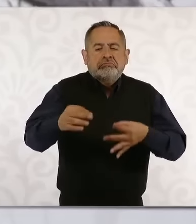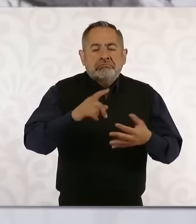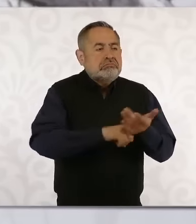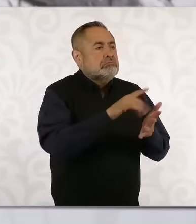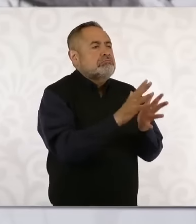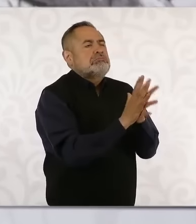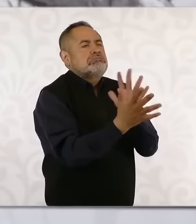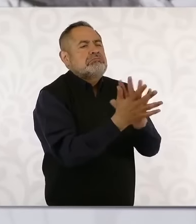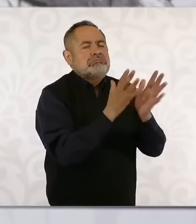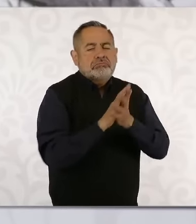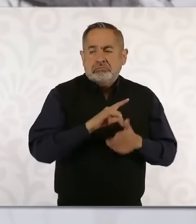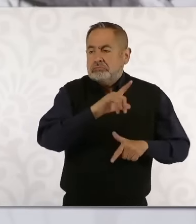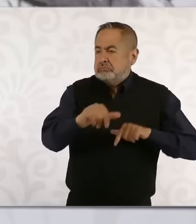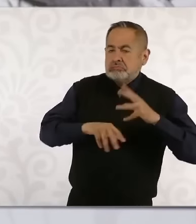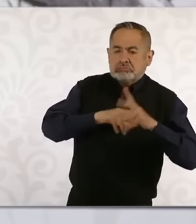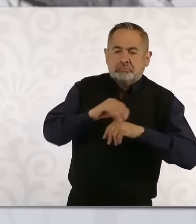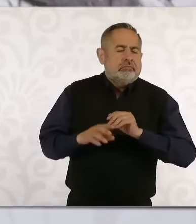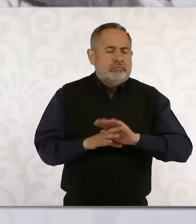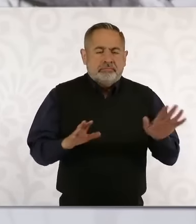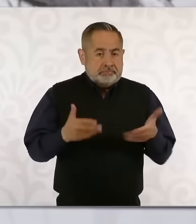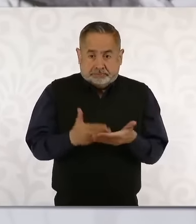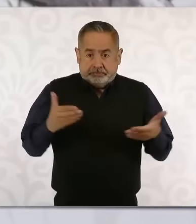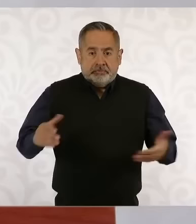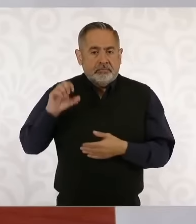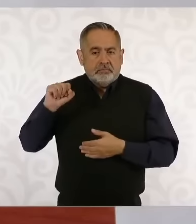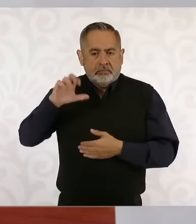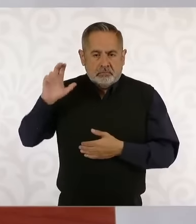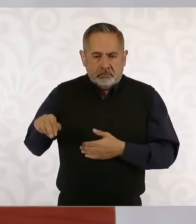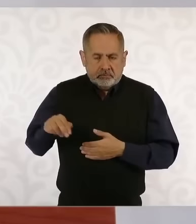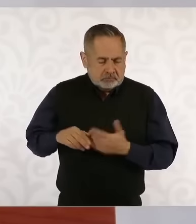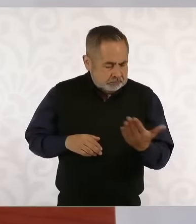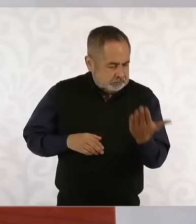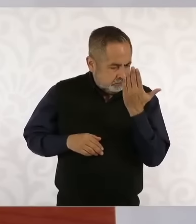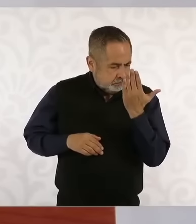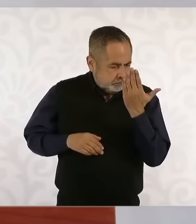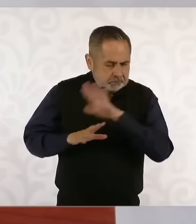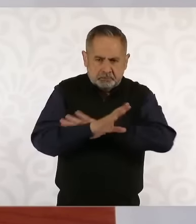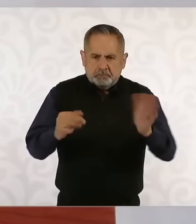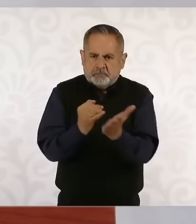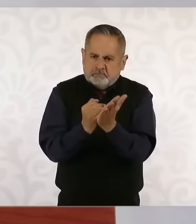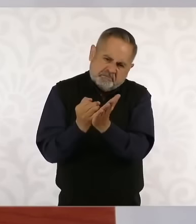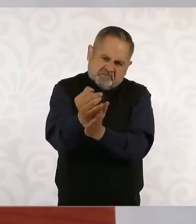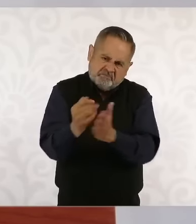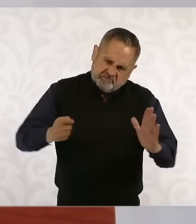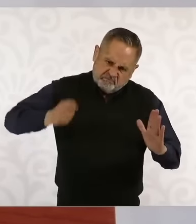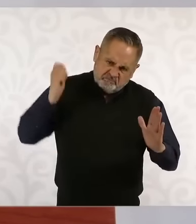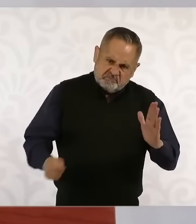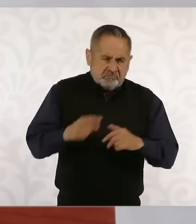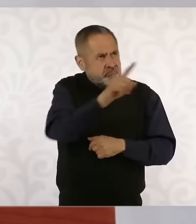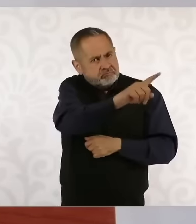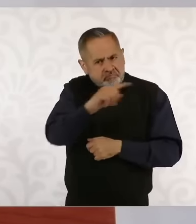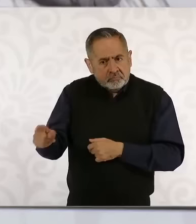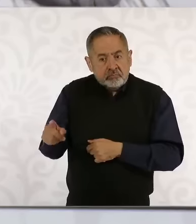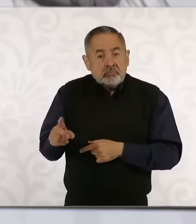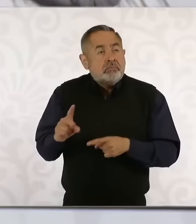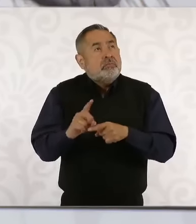contubernio, pero ahora la Corte pues resolvió conforme a derecho de litigios que